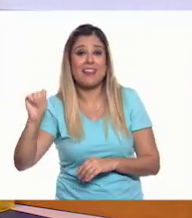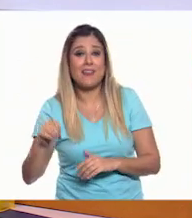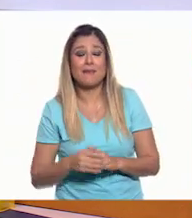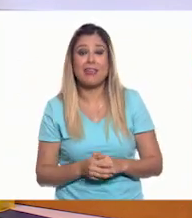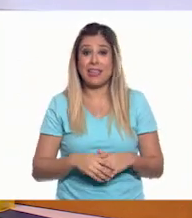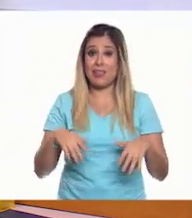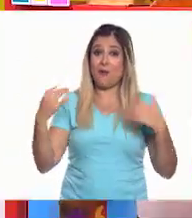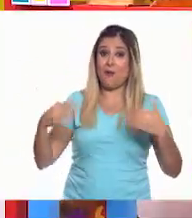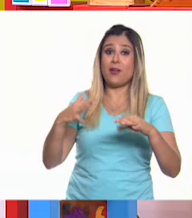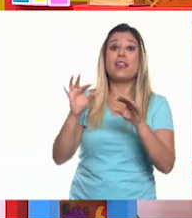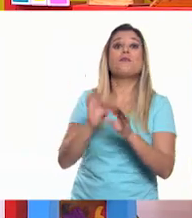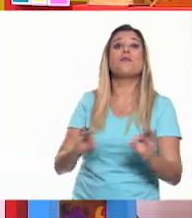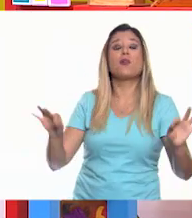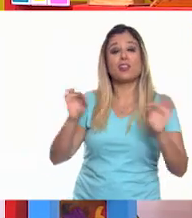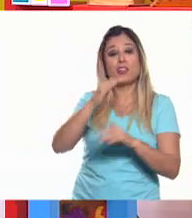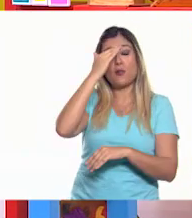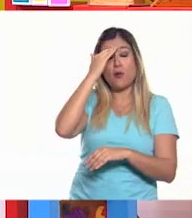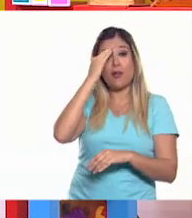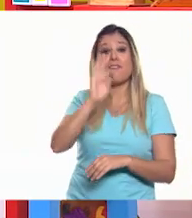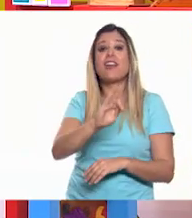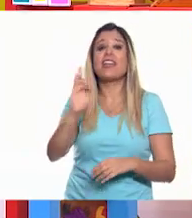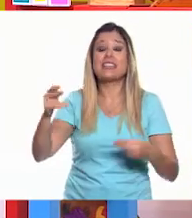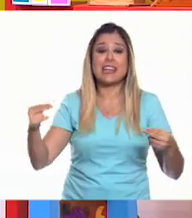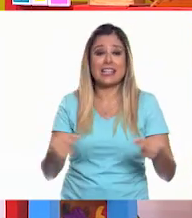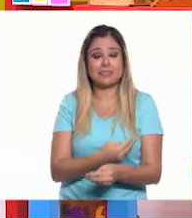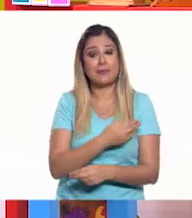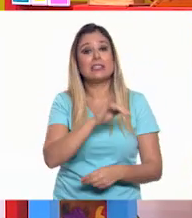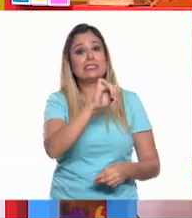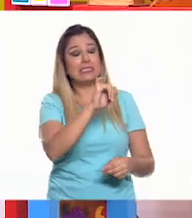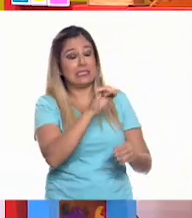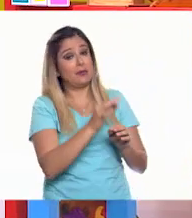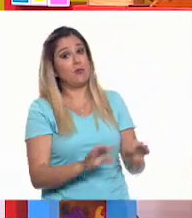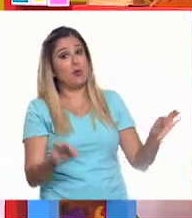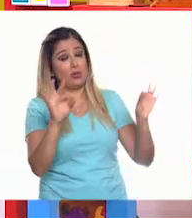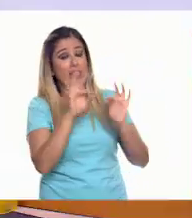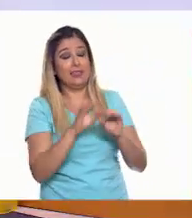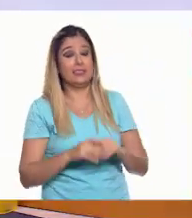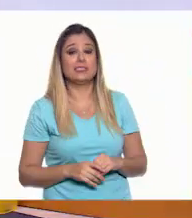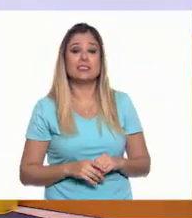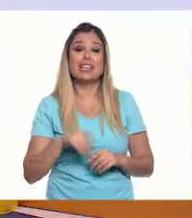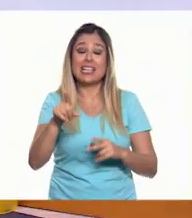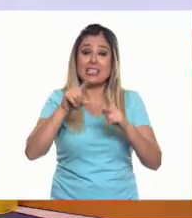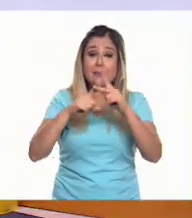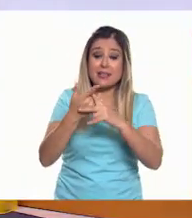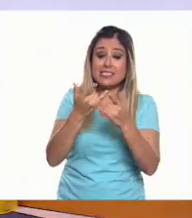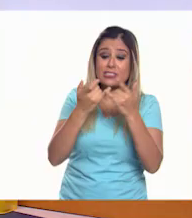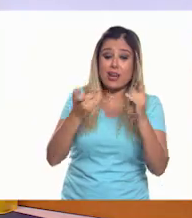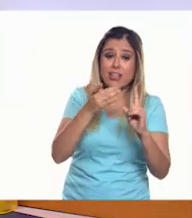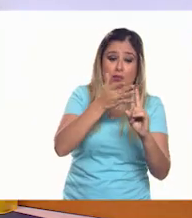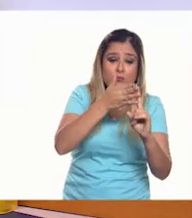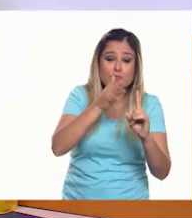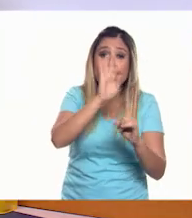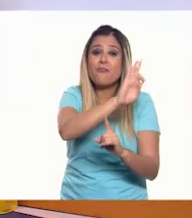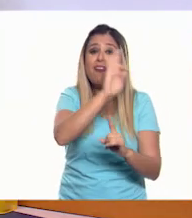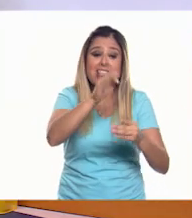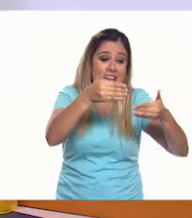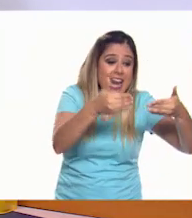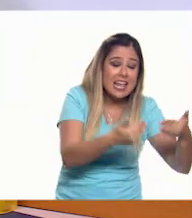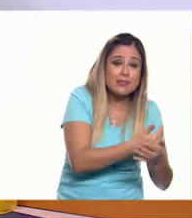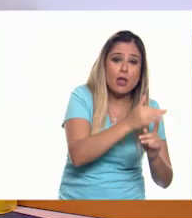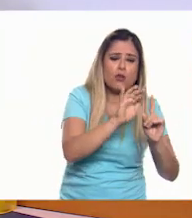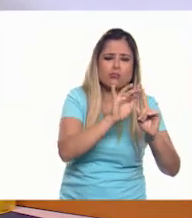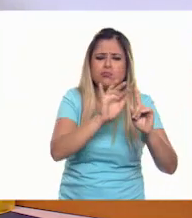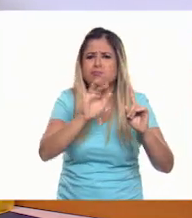1979. Oye, es muy importante también conocer nuestra fecha de nacimiento. Por supuesto. Son datos muy importantes. Ahí empieza nuestra historia. Uh-huh. Justamente con nuestra fecha de